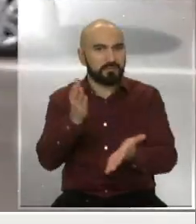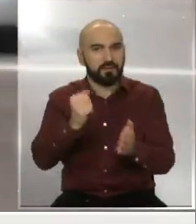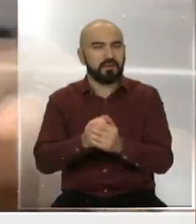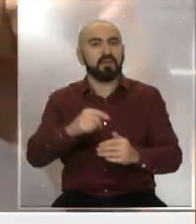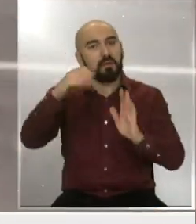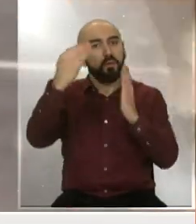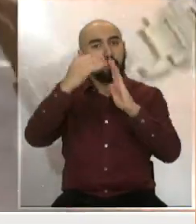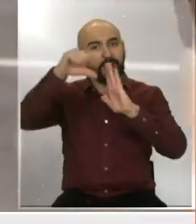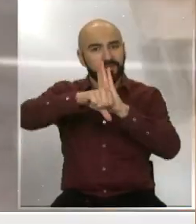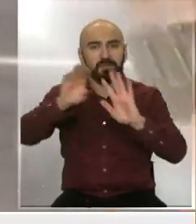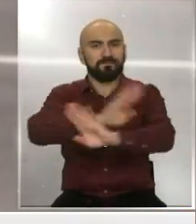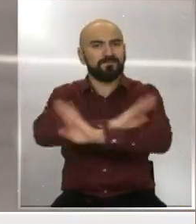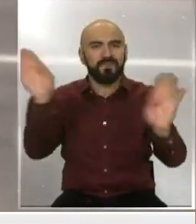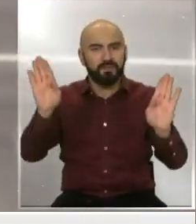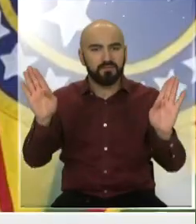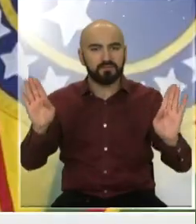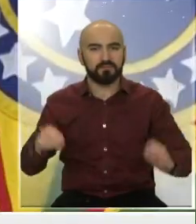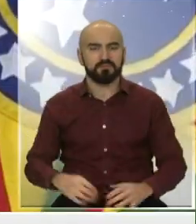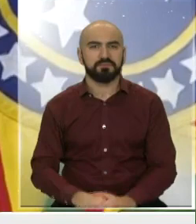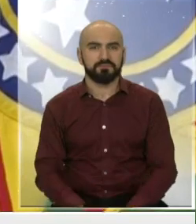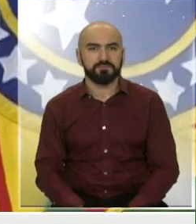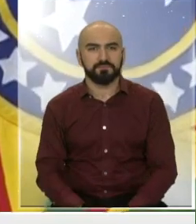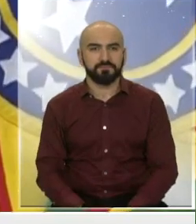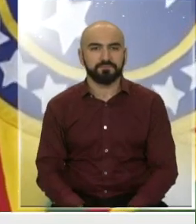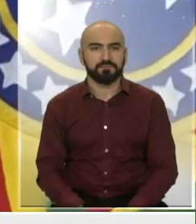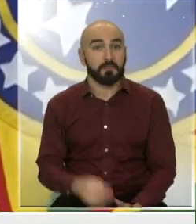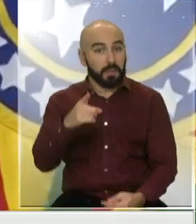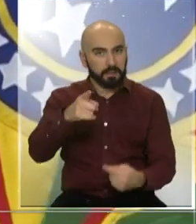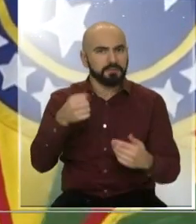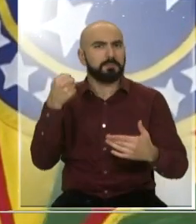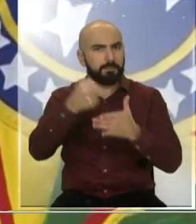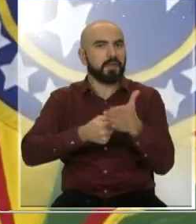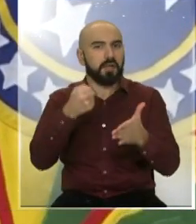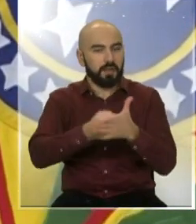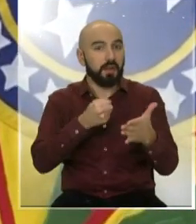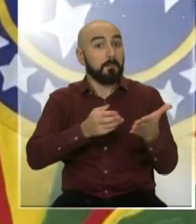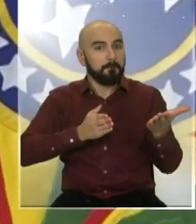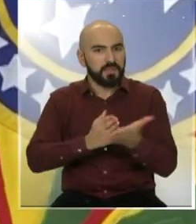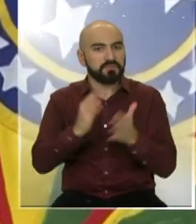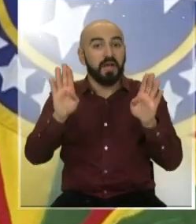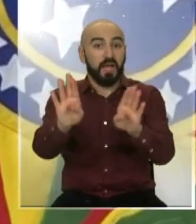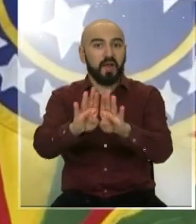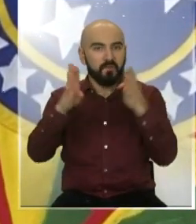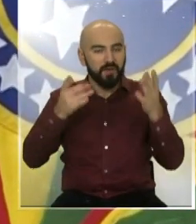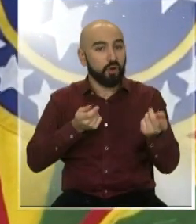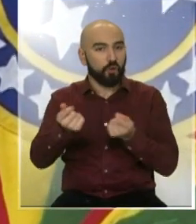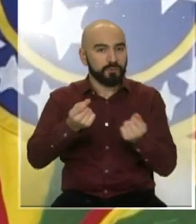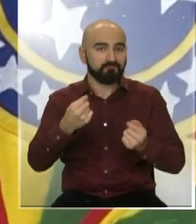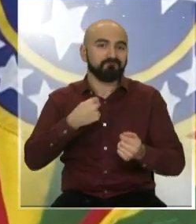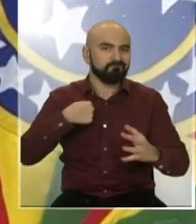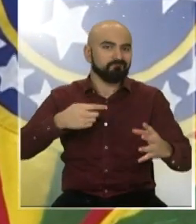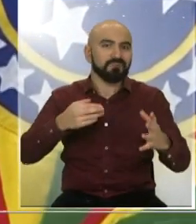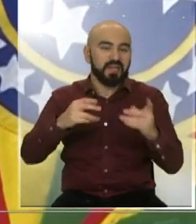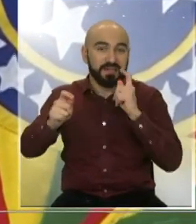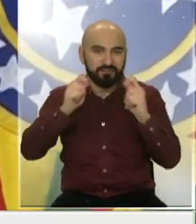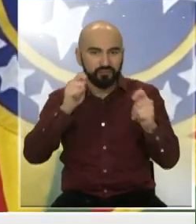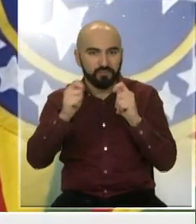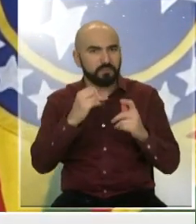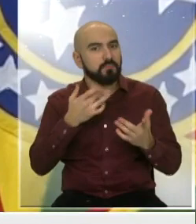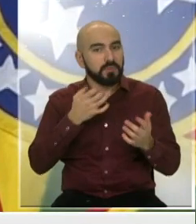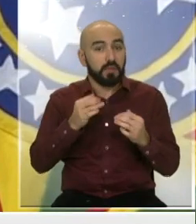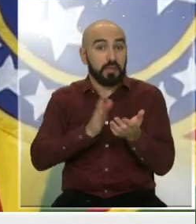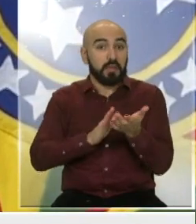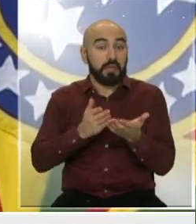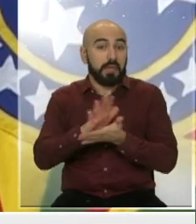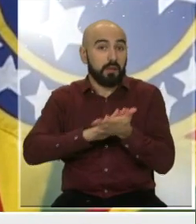cuarentenas. Bolsonaro, presidente. Esa pelea por empezar a abrir el comercio es un riesgo que yo corro. Si se agrava, eso cae